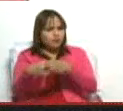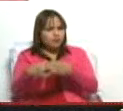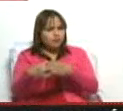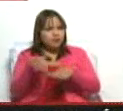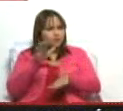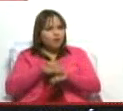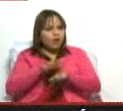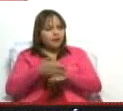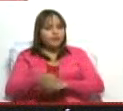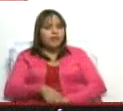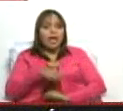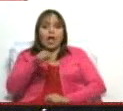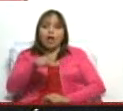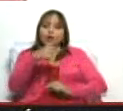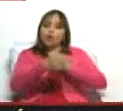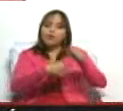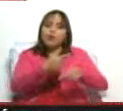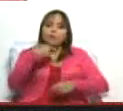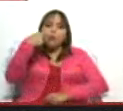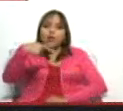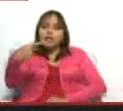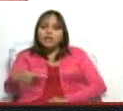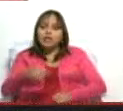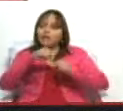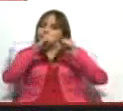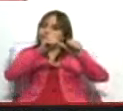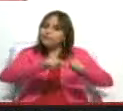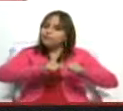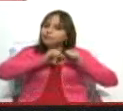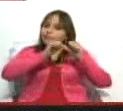consecuencia de una política consistente.